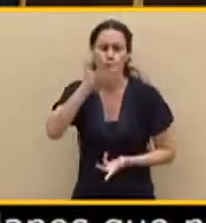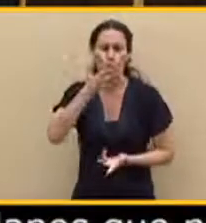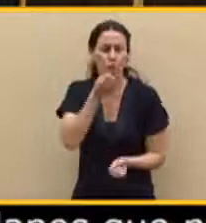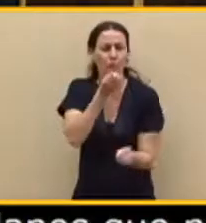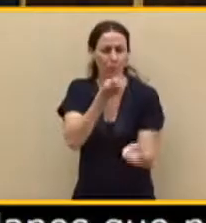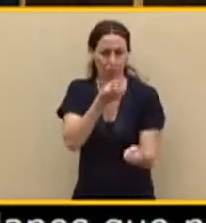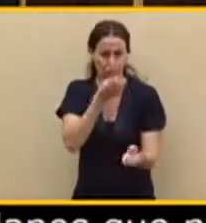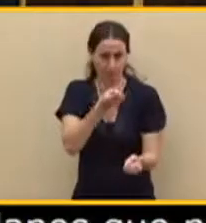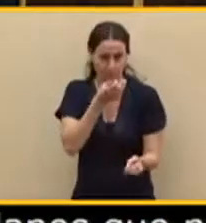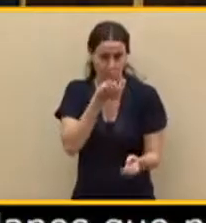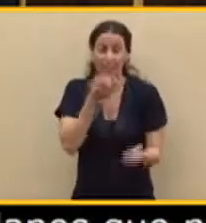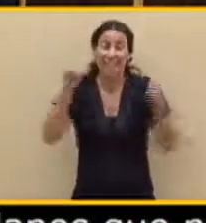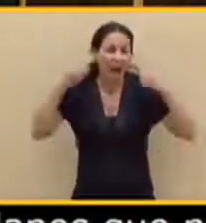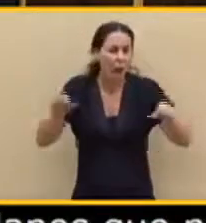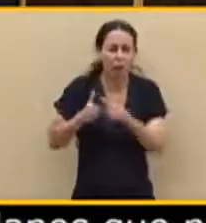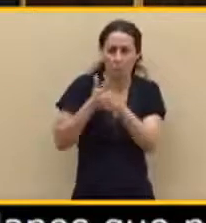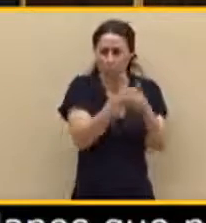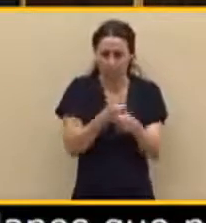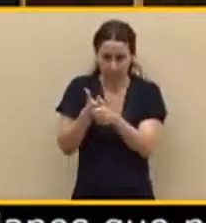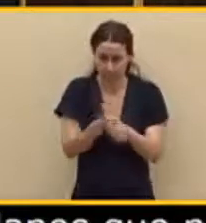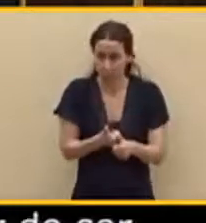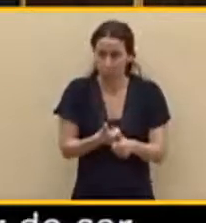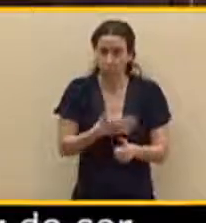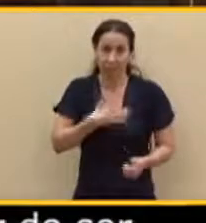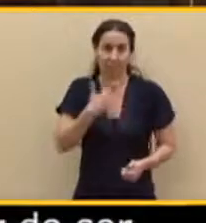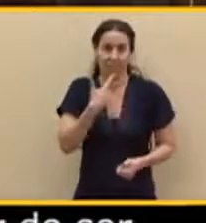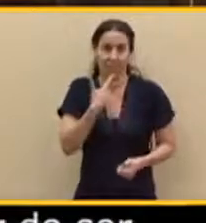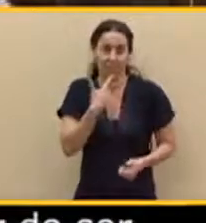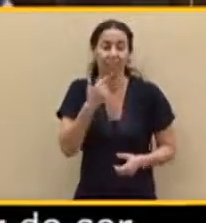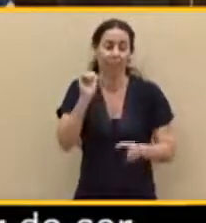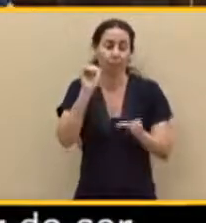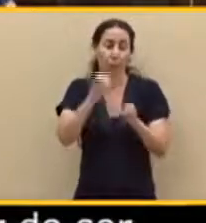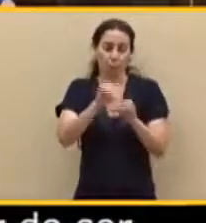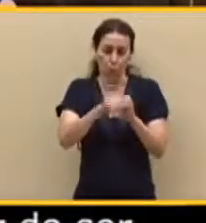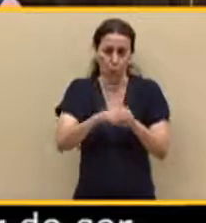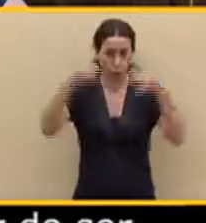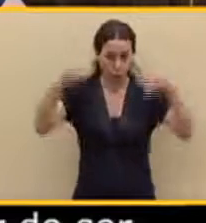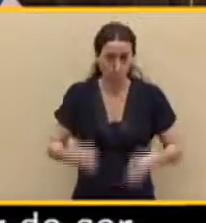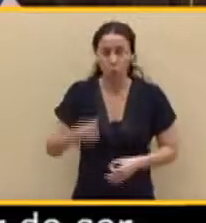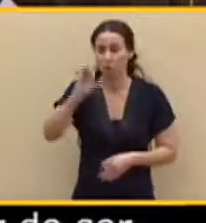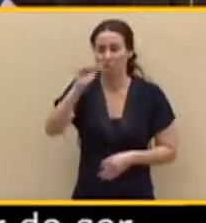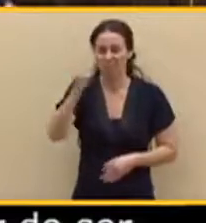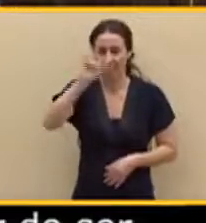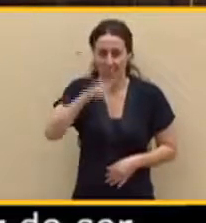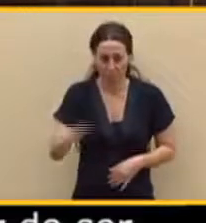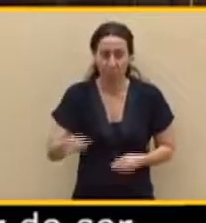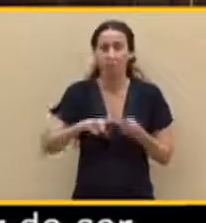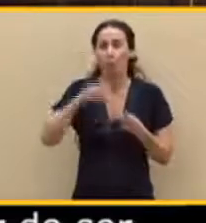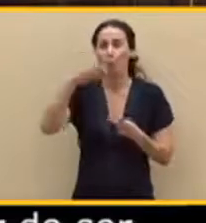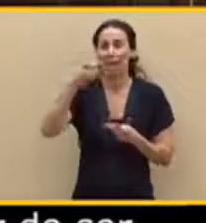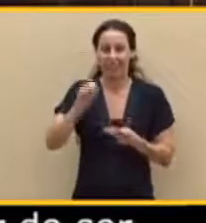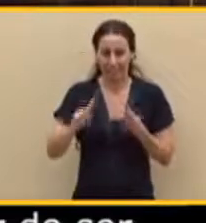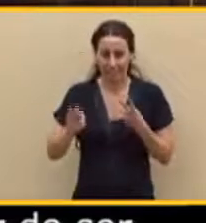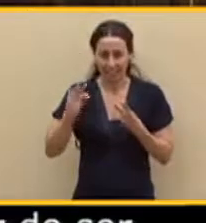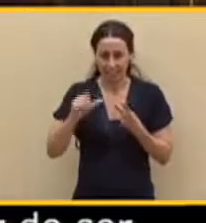ser perseguidos por ello. Me refiero al buzón Seguro Fíltrala, al señor Assange, al señor Falchiani o al descubridor de los